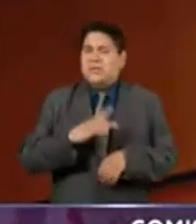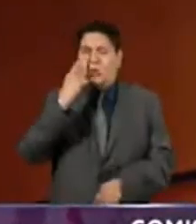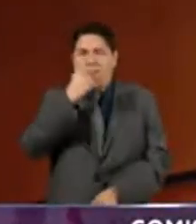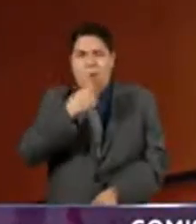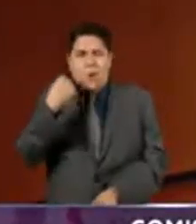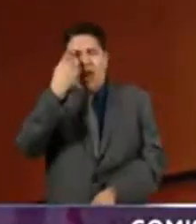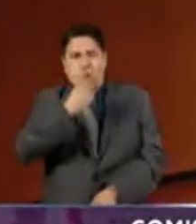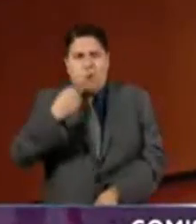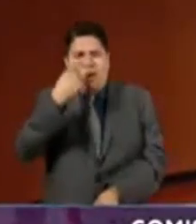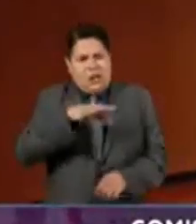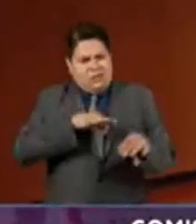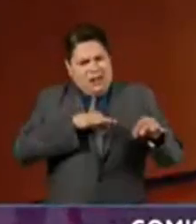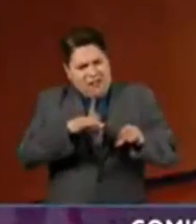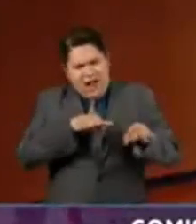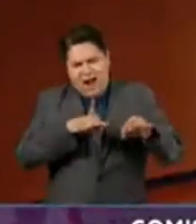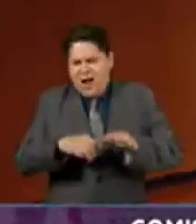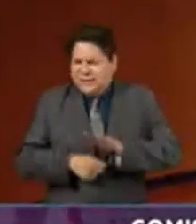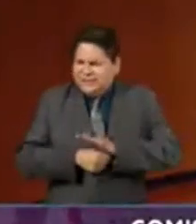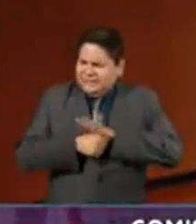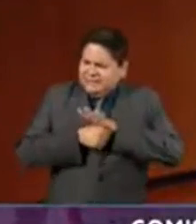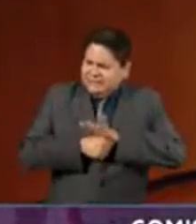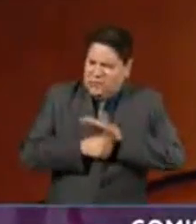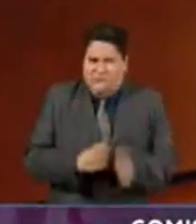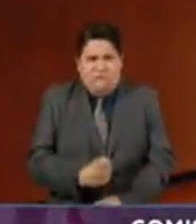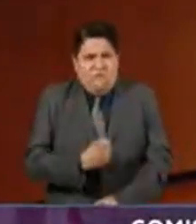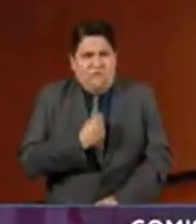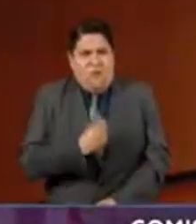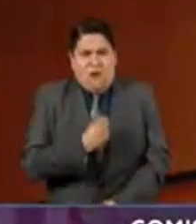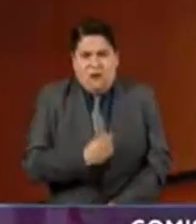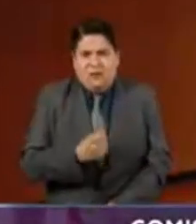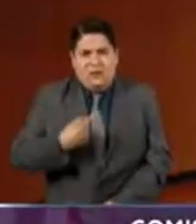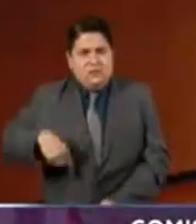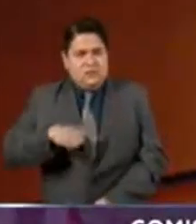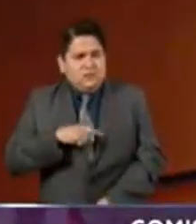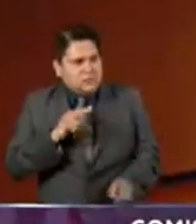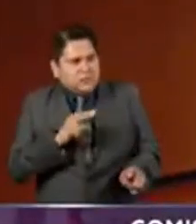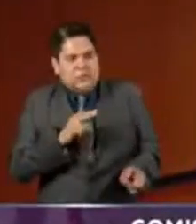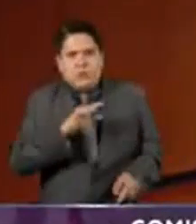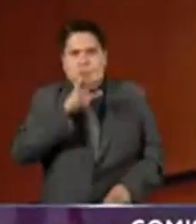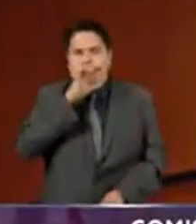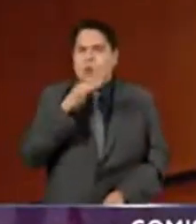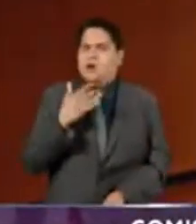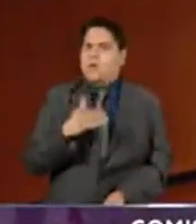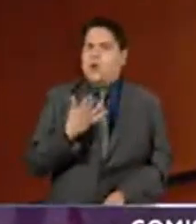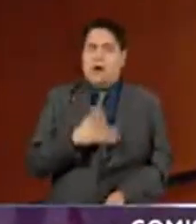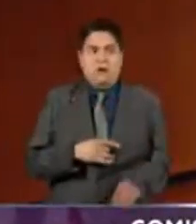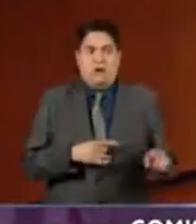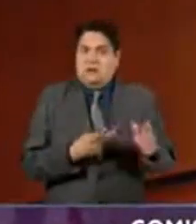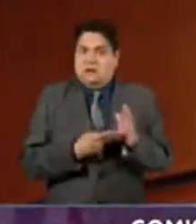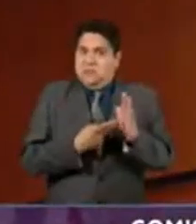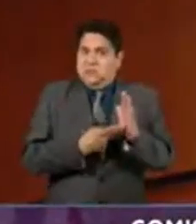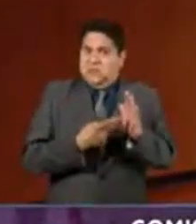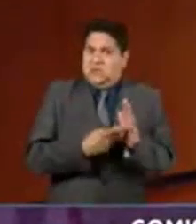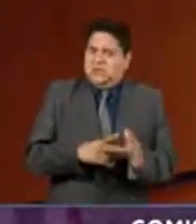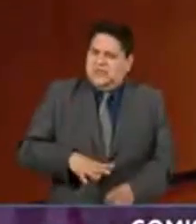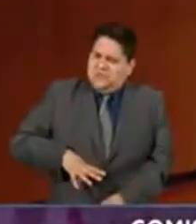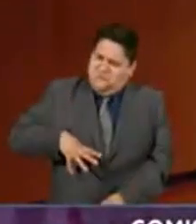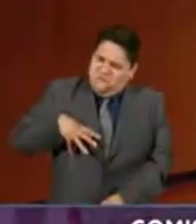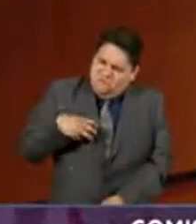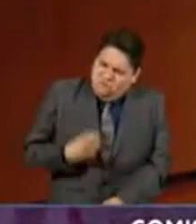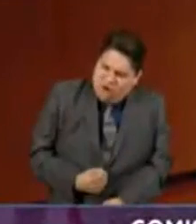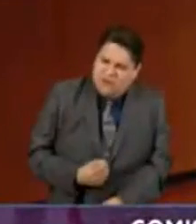más estresantes de lo que cualquiera de nosotros podría imaginar, a menudo haciendo extraordinarios